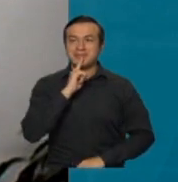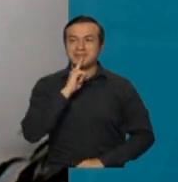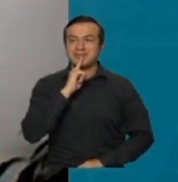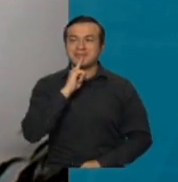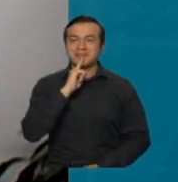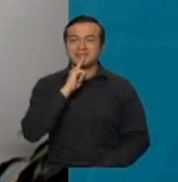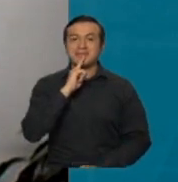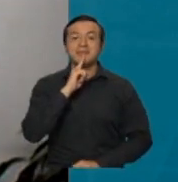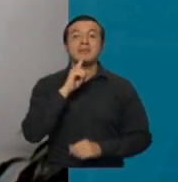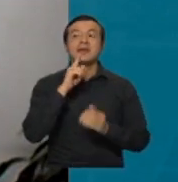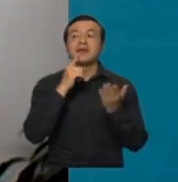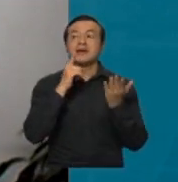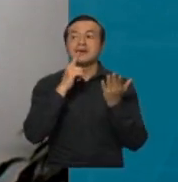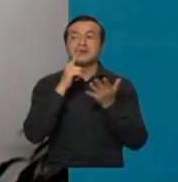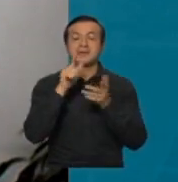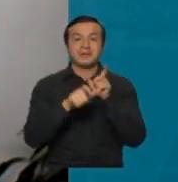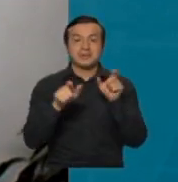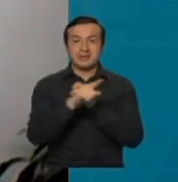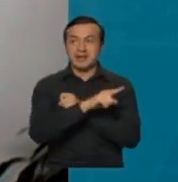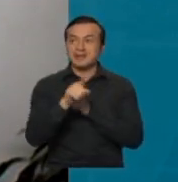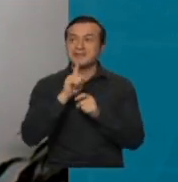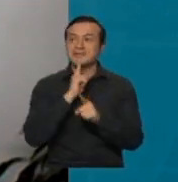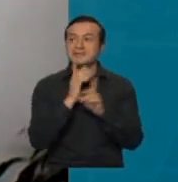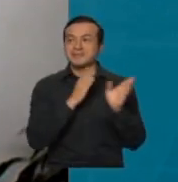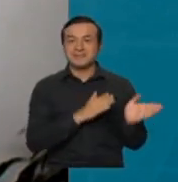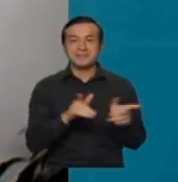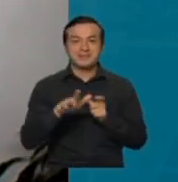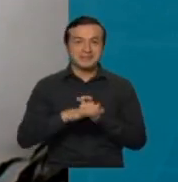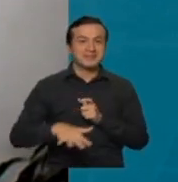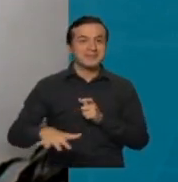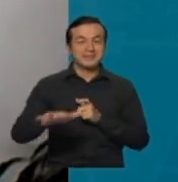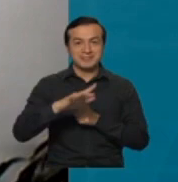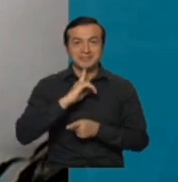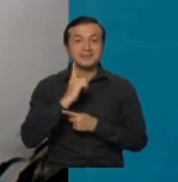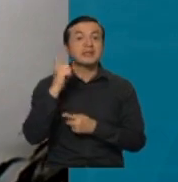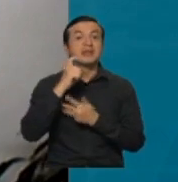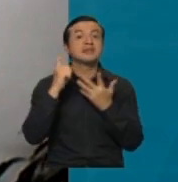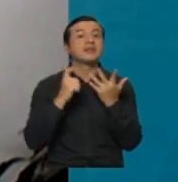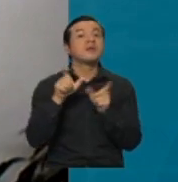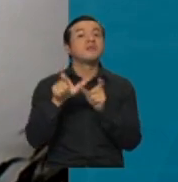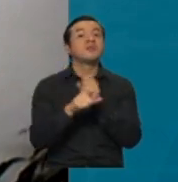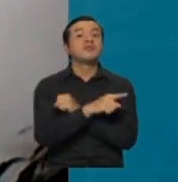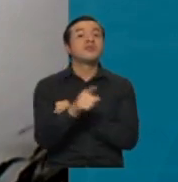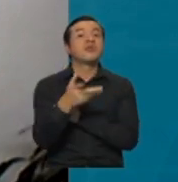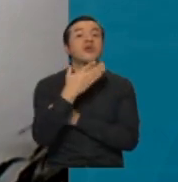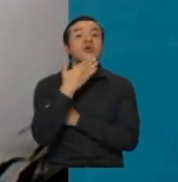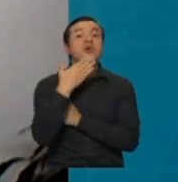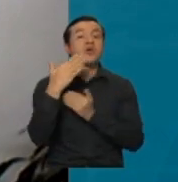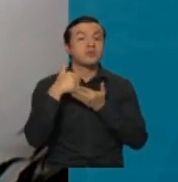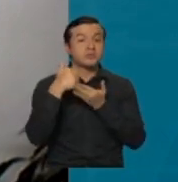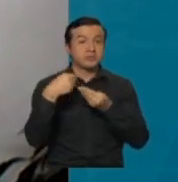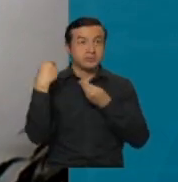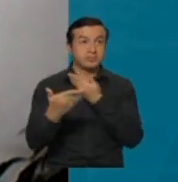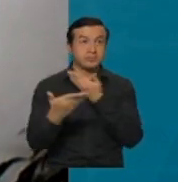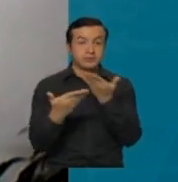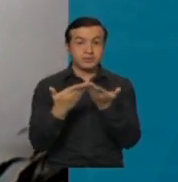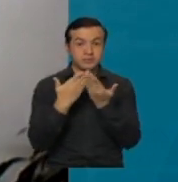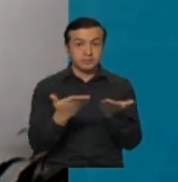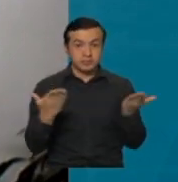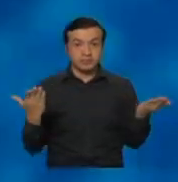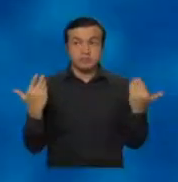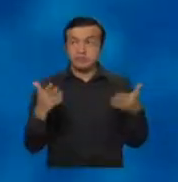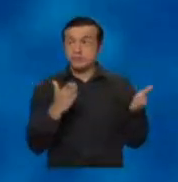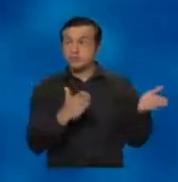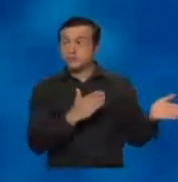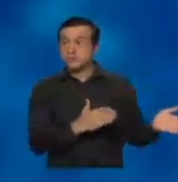de mecánicas para patrulleros, para ambulancias. Necesitamos que puedan tener las facilidades para